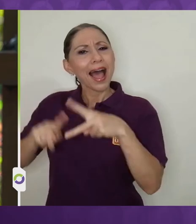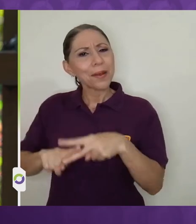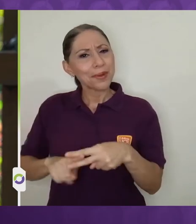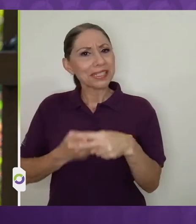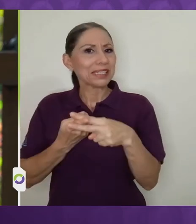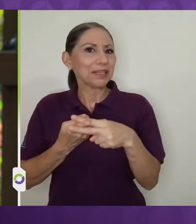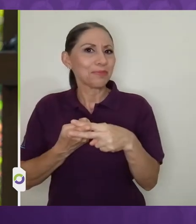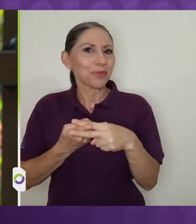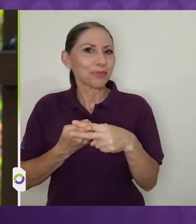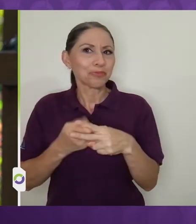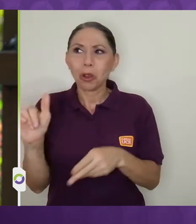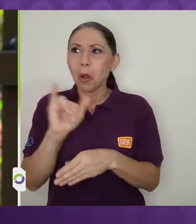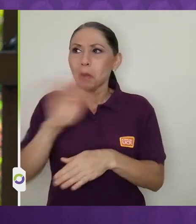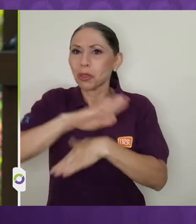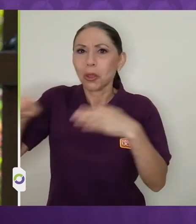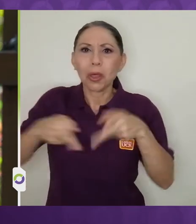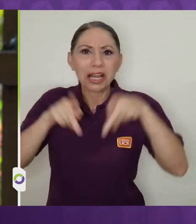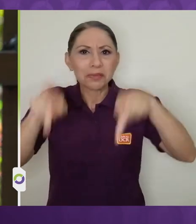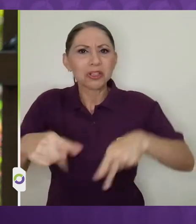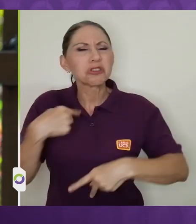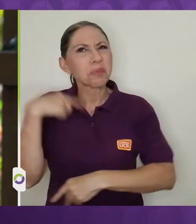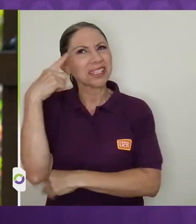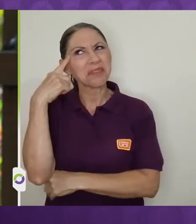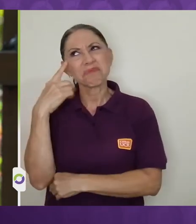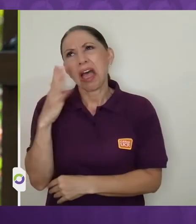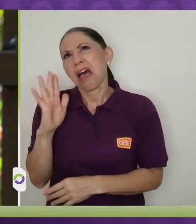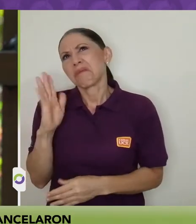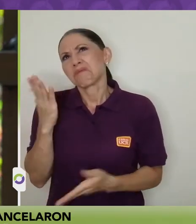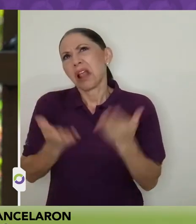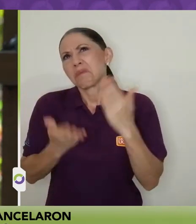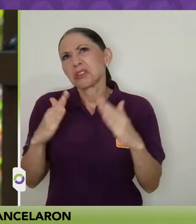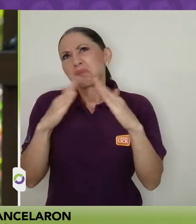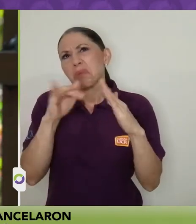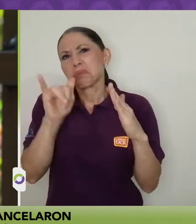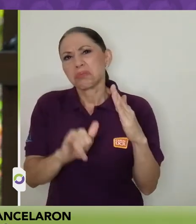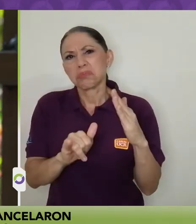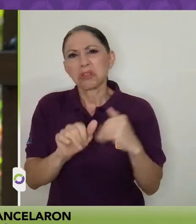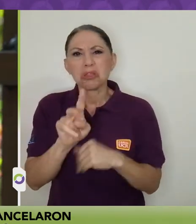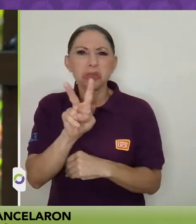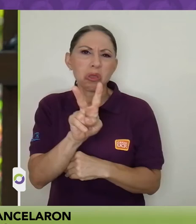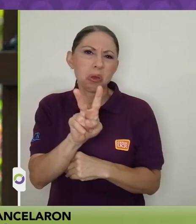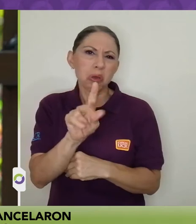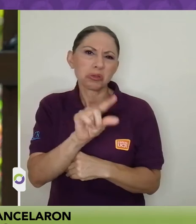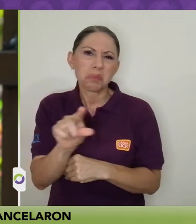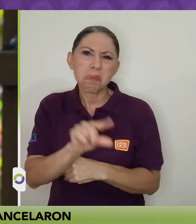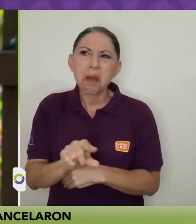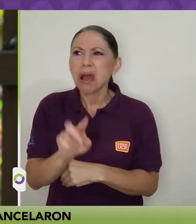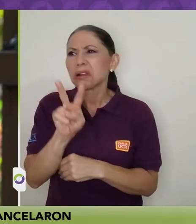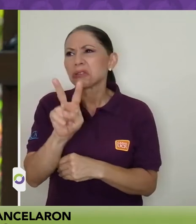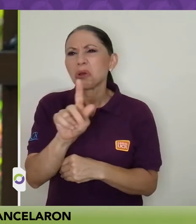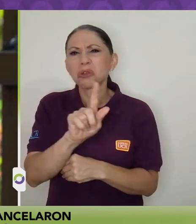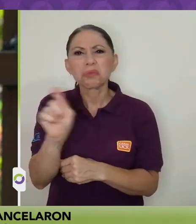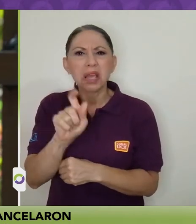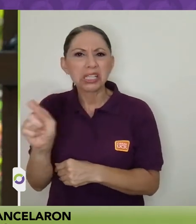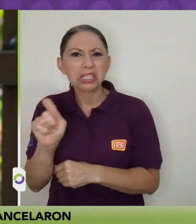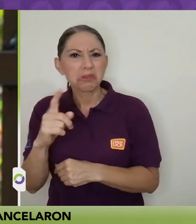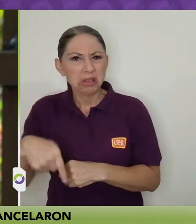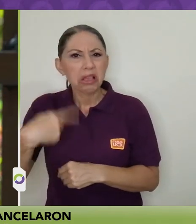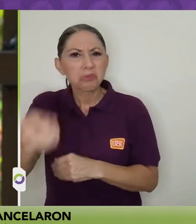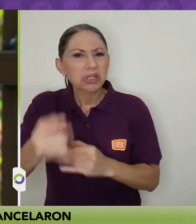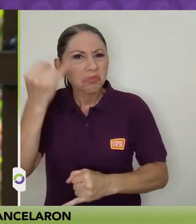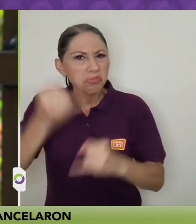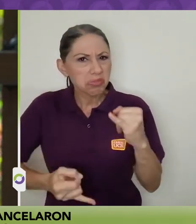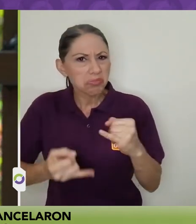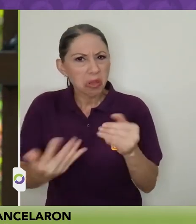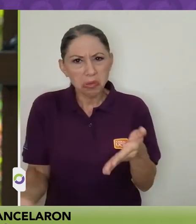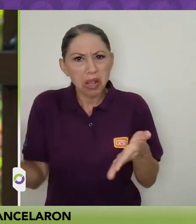Al principio, como todos, pensé que, sí, un par de meses, un par de semanas, ya va a acabar, vamos a volver a la